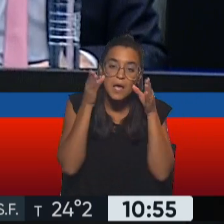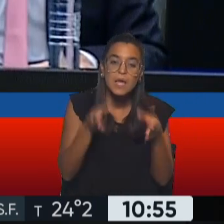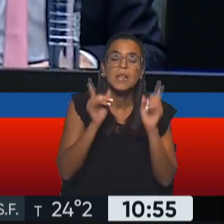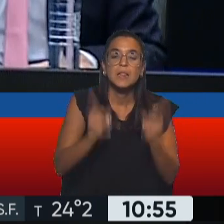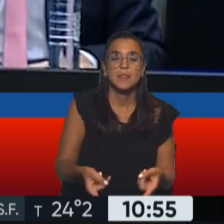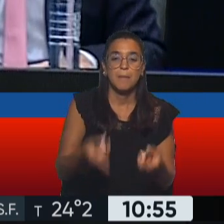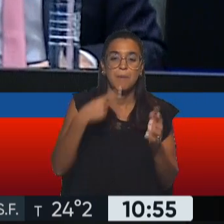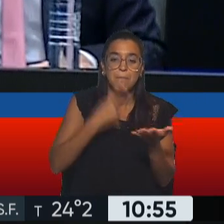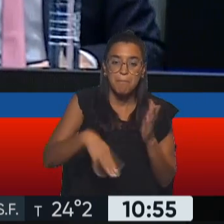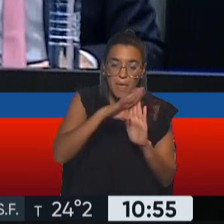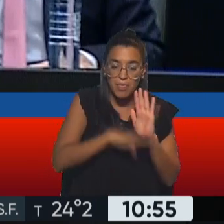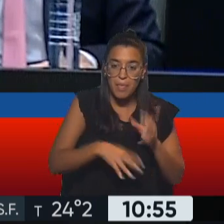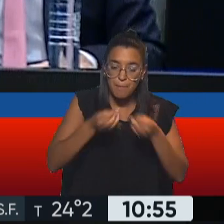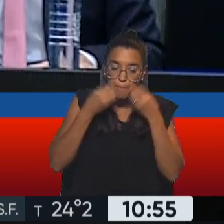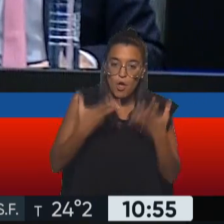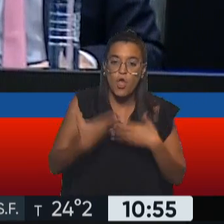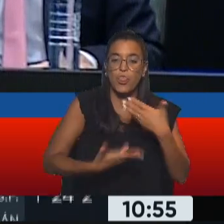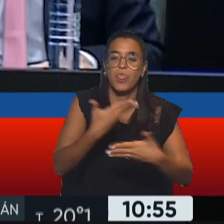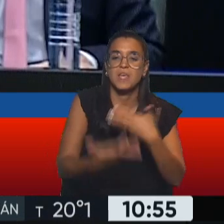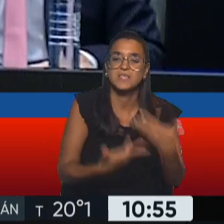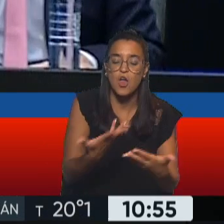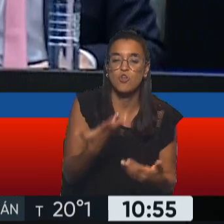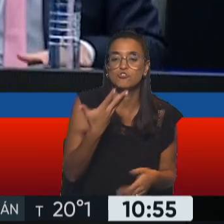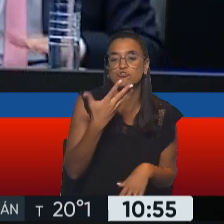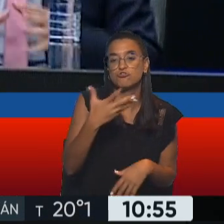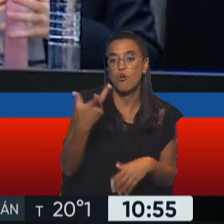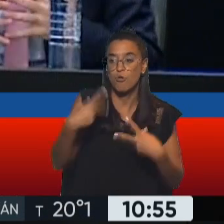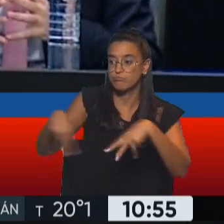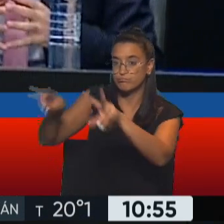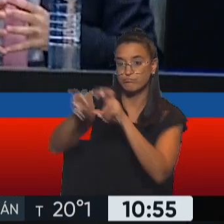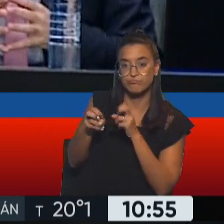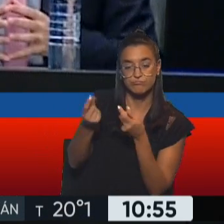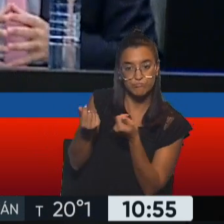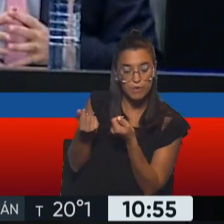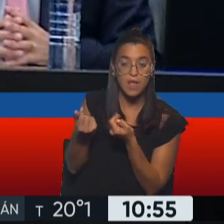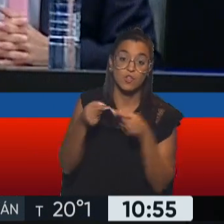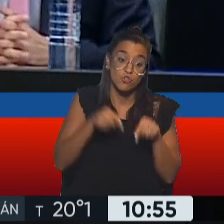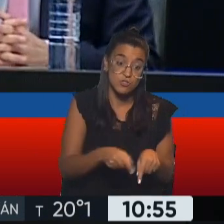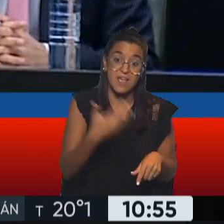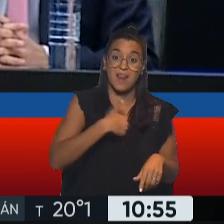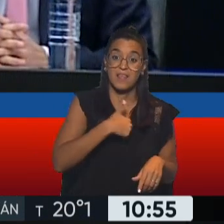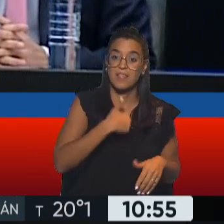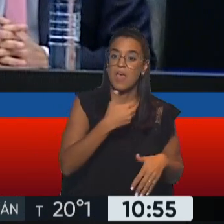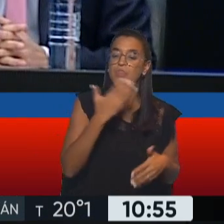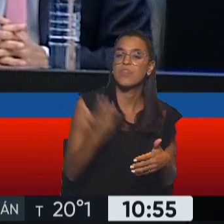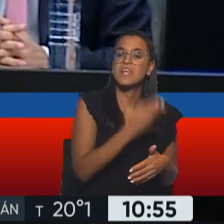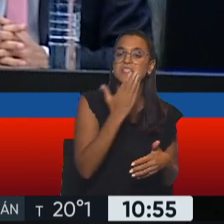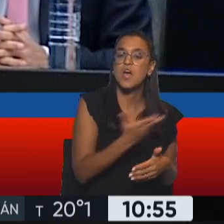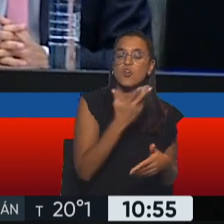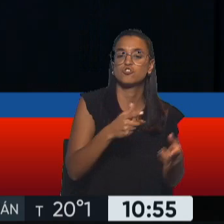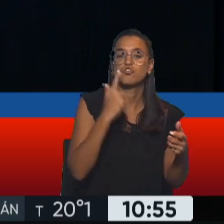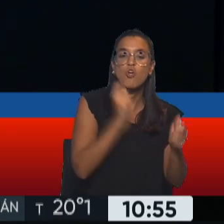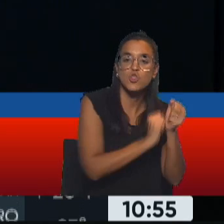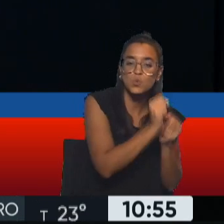medidas que favorezcan el desarrollo de los sectores que pueden generar divisas y que en la Argentina haya más desarrollo industrial y